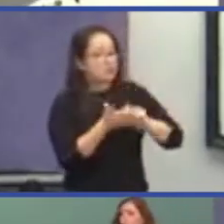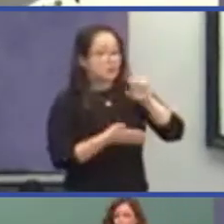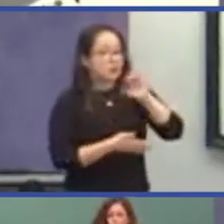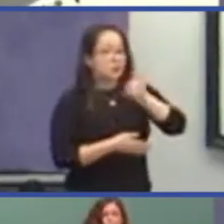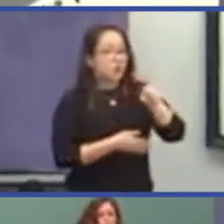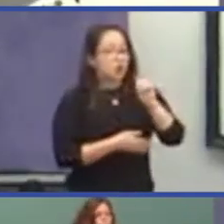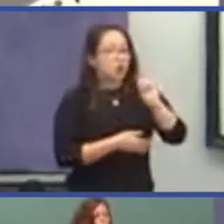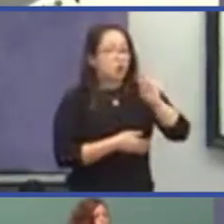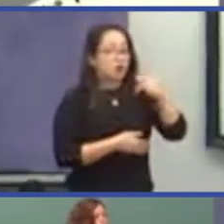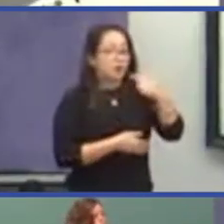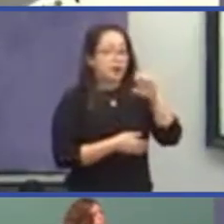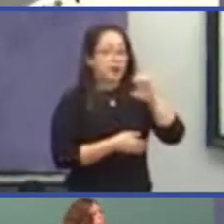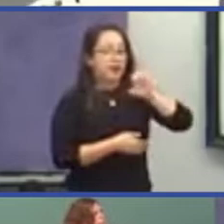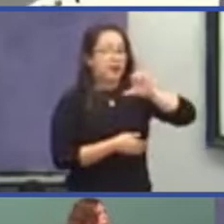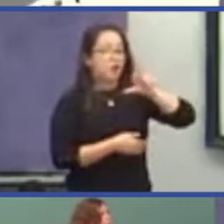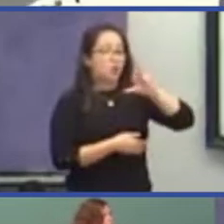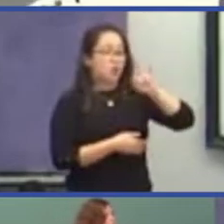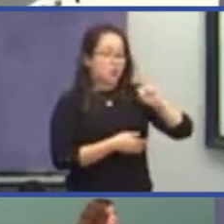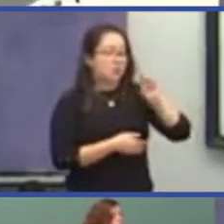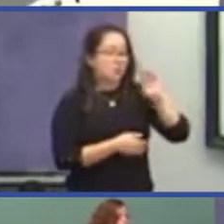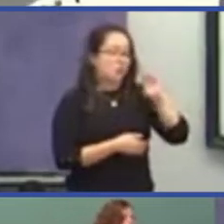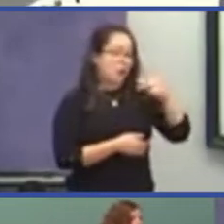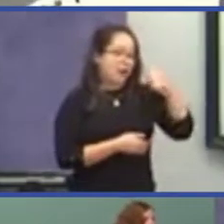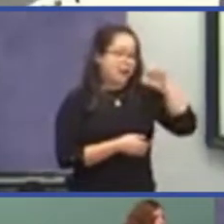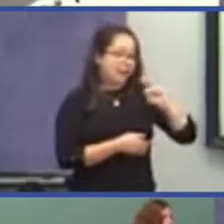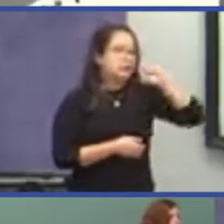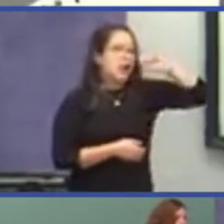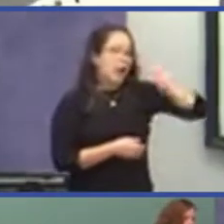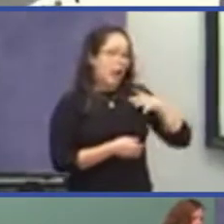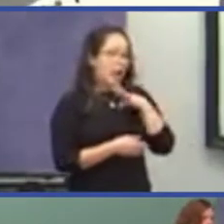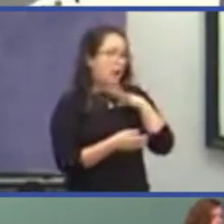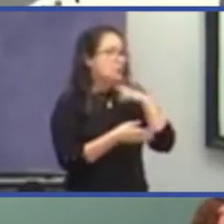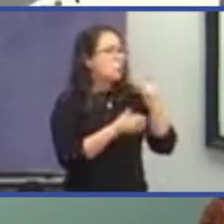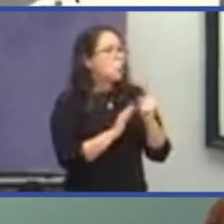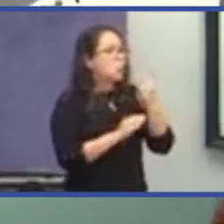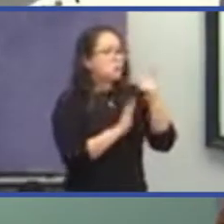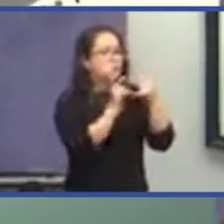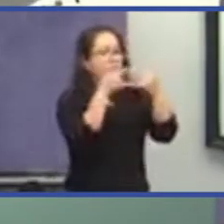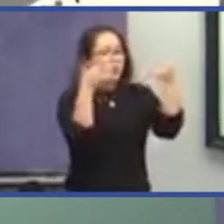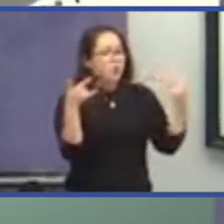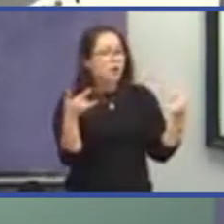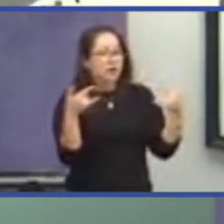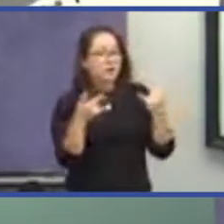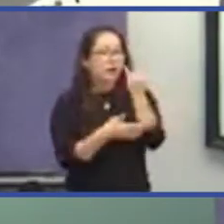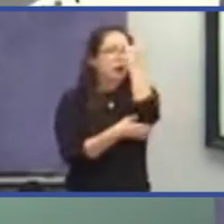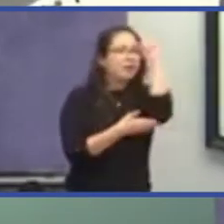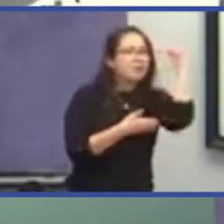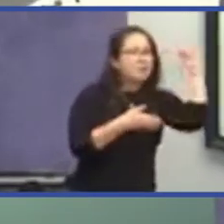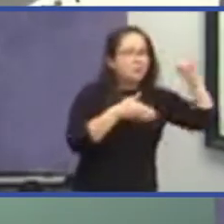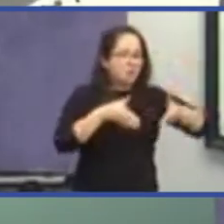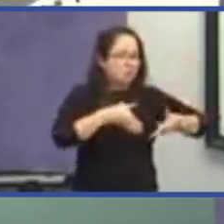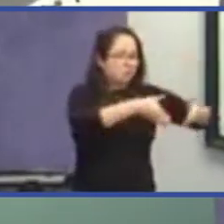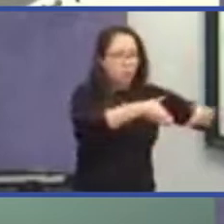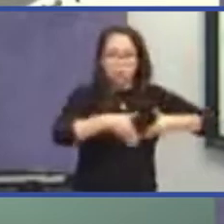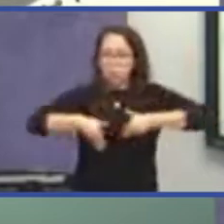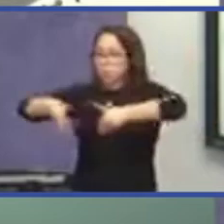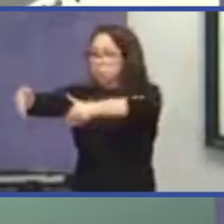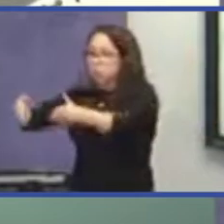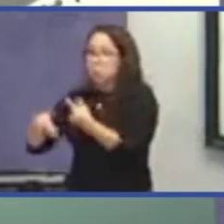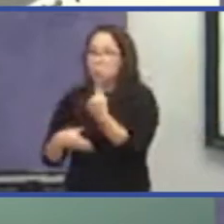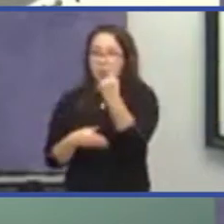cuento que se llama El jardín de los senderos que se bifurcan, donde una persona está frente a todas las